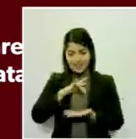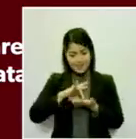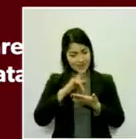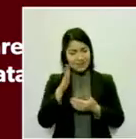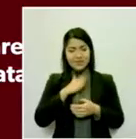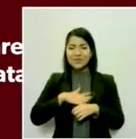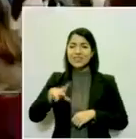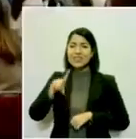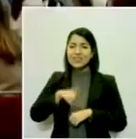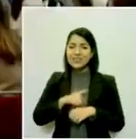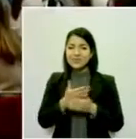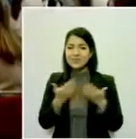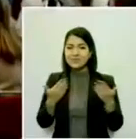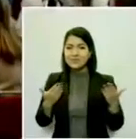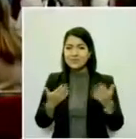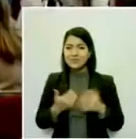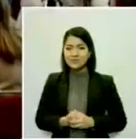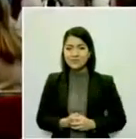y buen día.